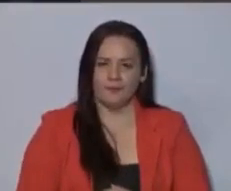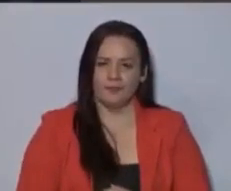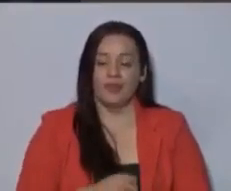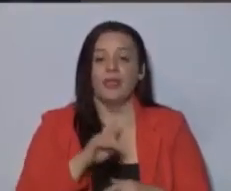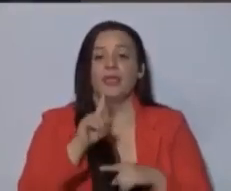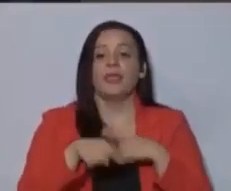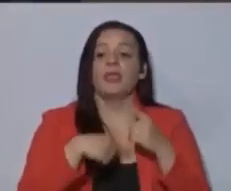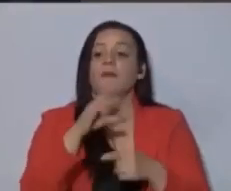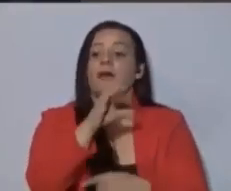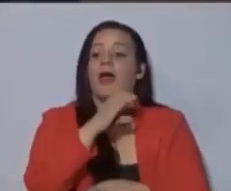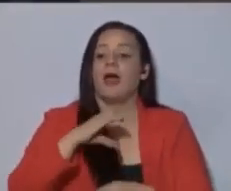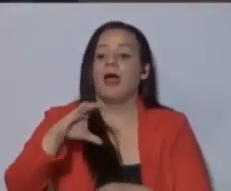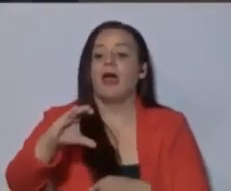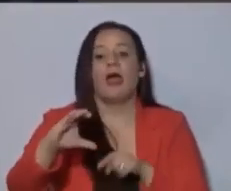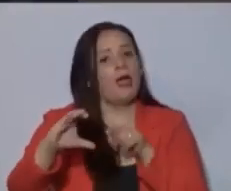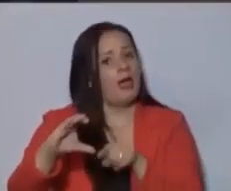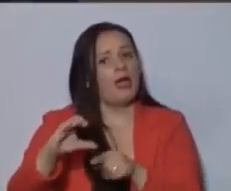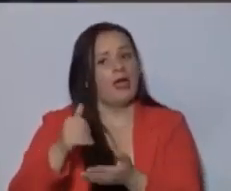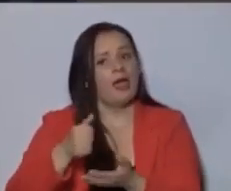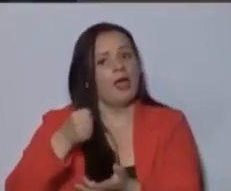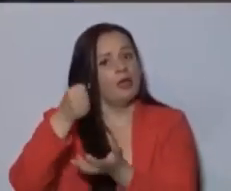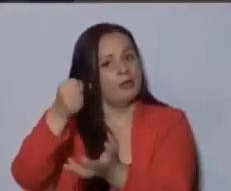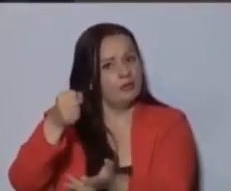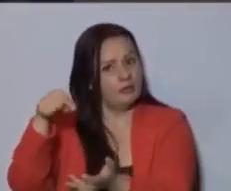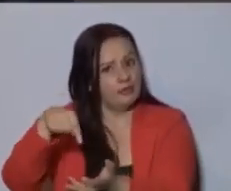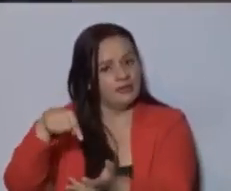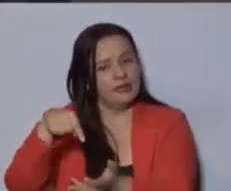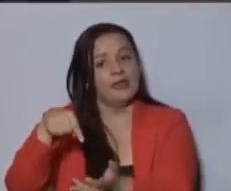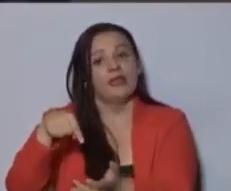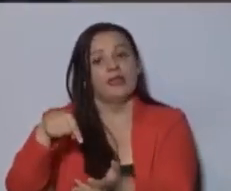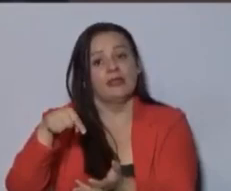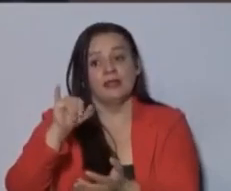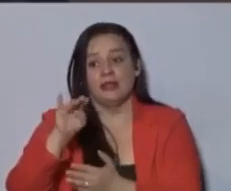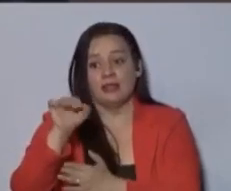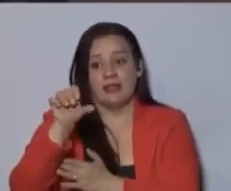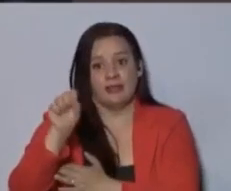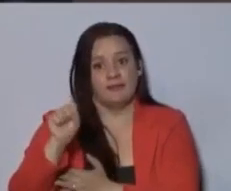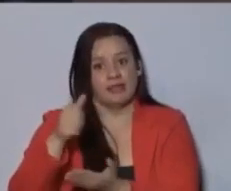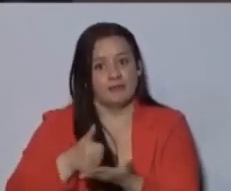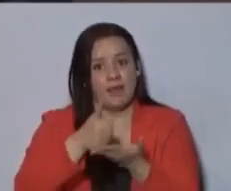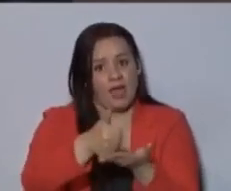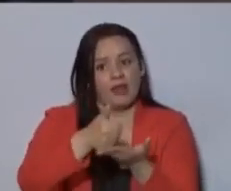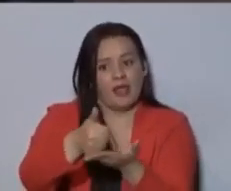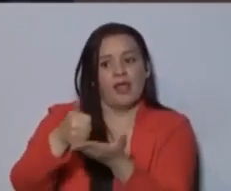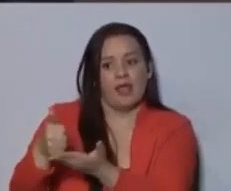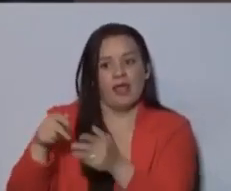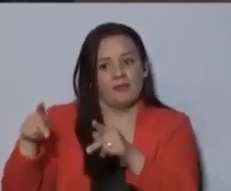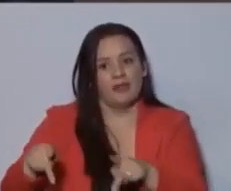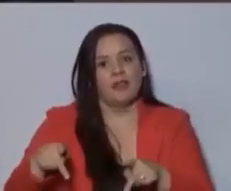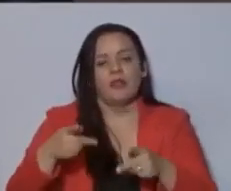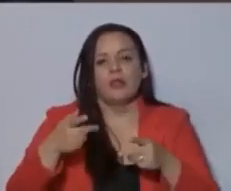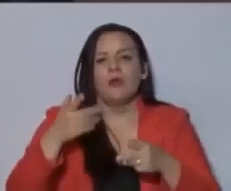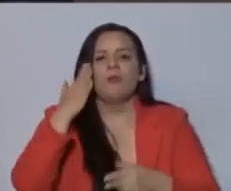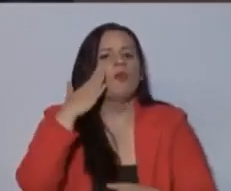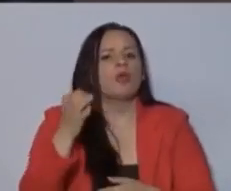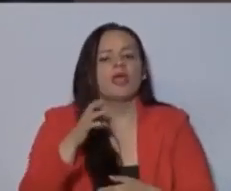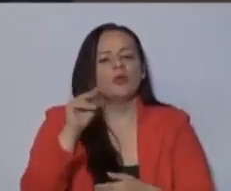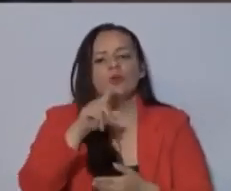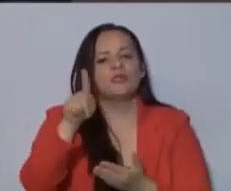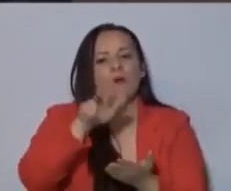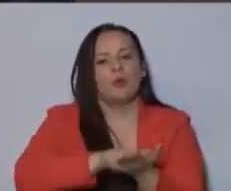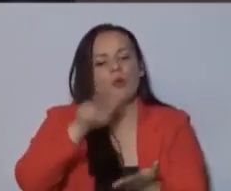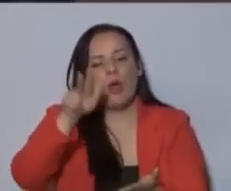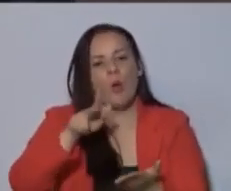que van para subsidios, ya sea del Ministerio de Trabajo o del EMAS, por qué no se ha aprobado un